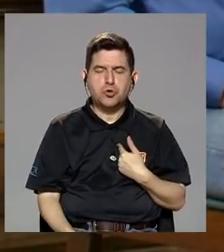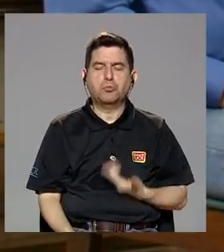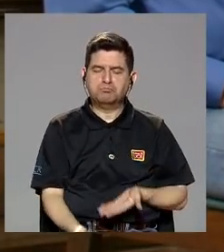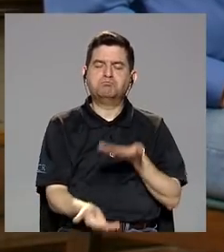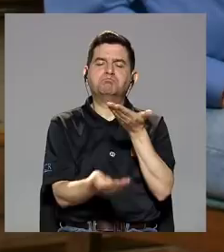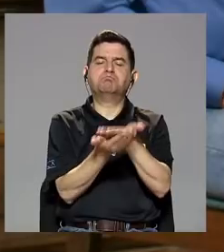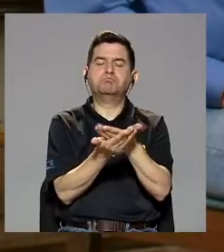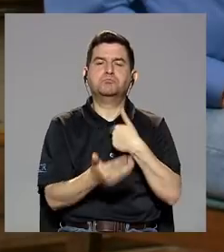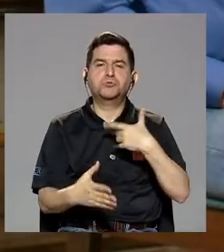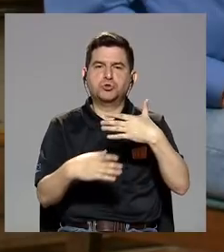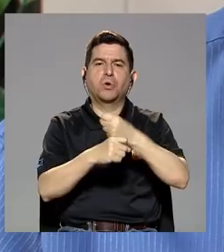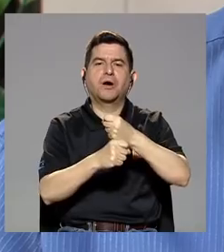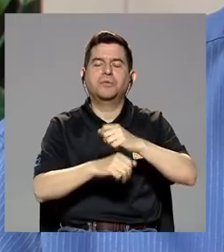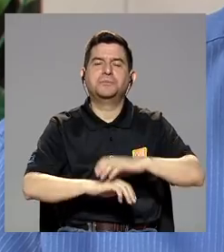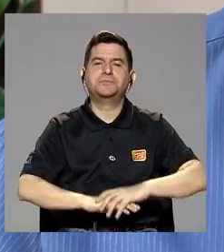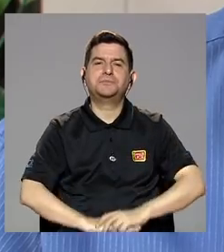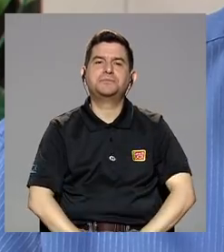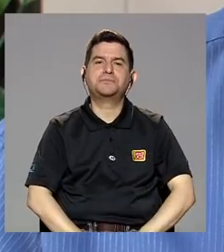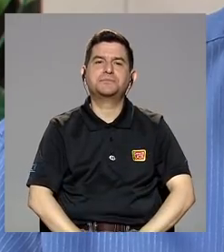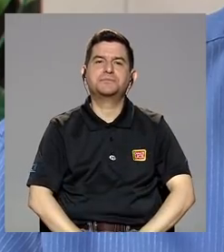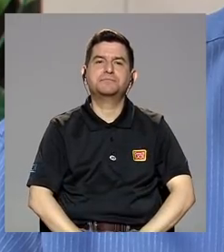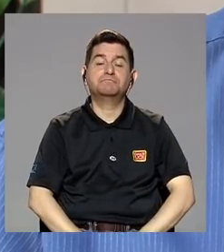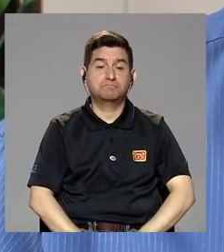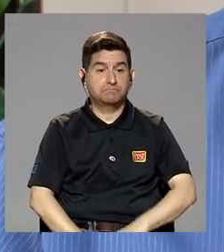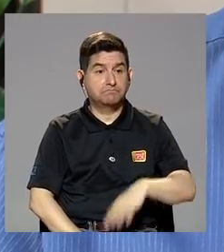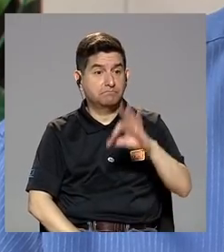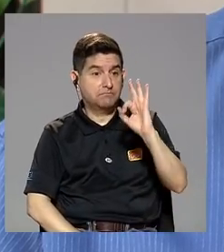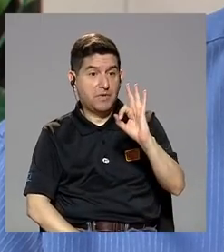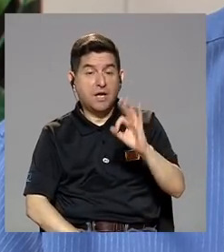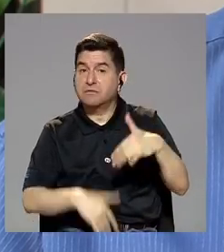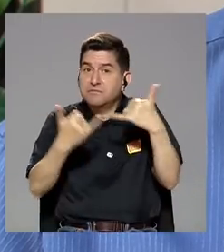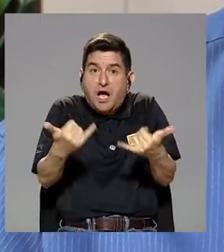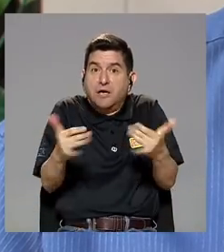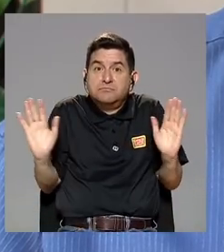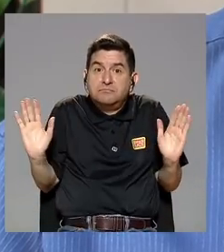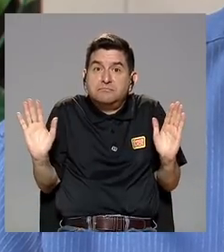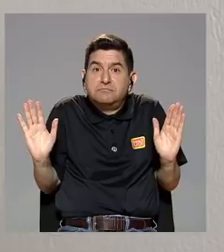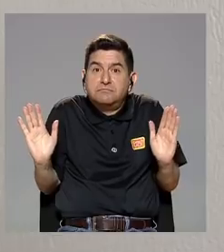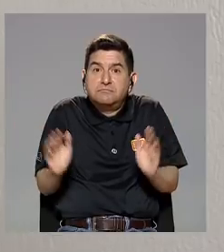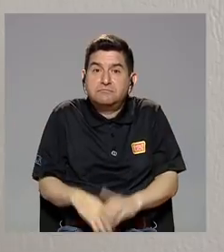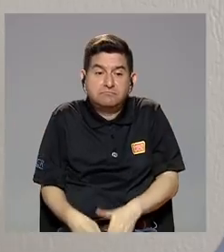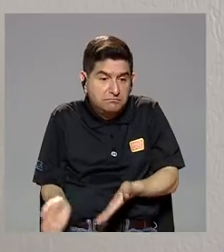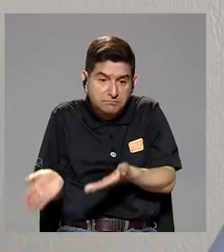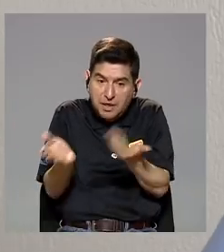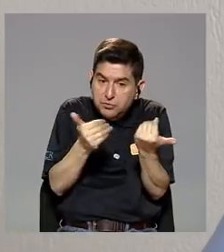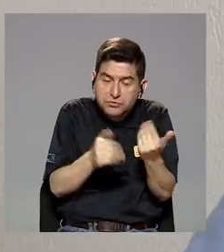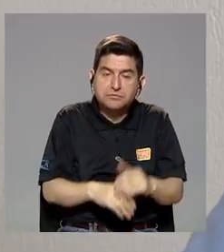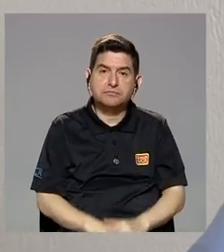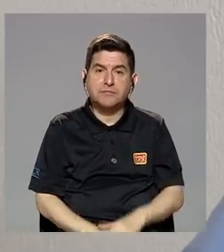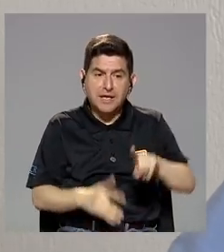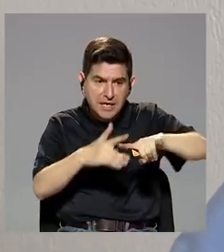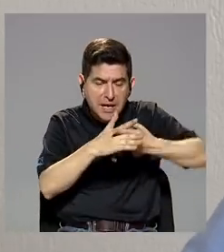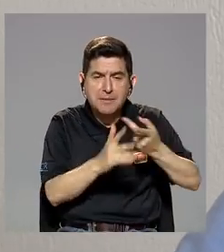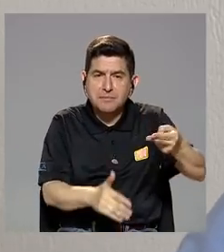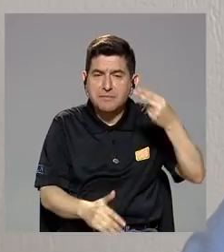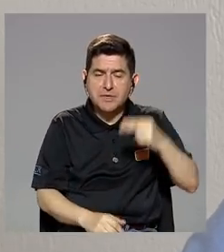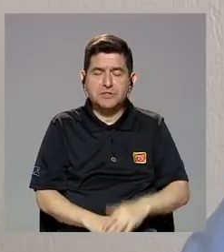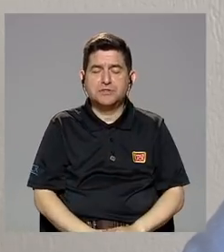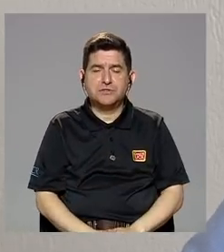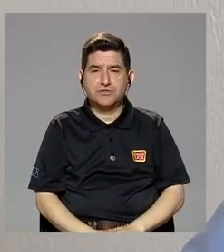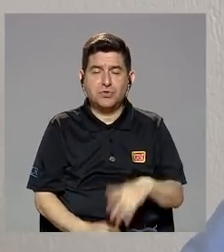usted quiere ver lo produzco ya ya vamos y ahí empezó la historia